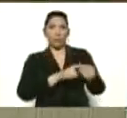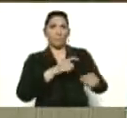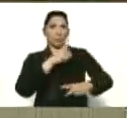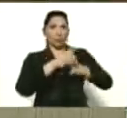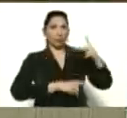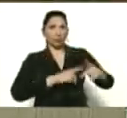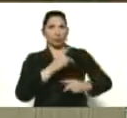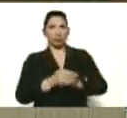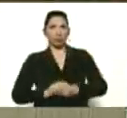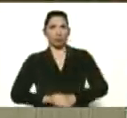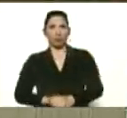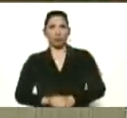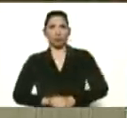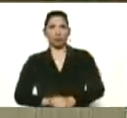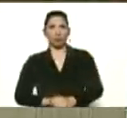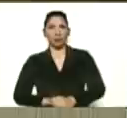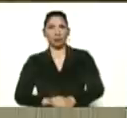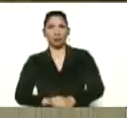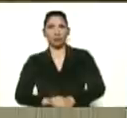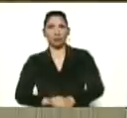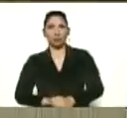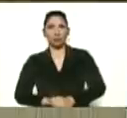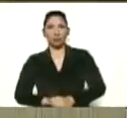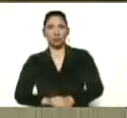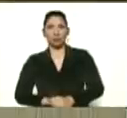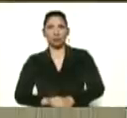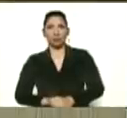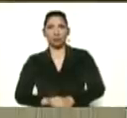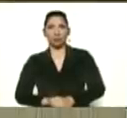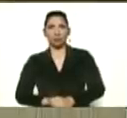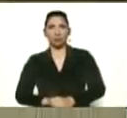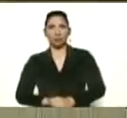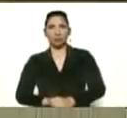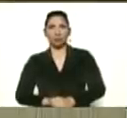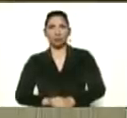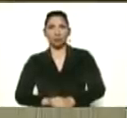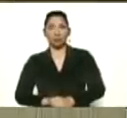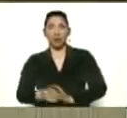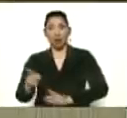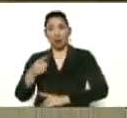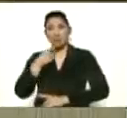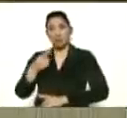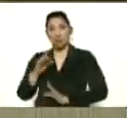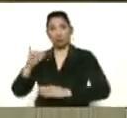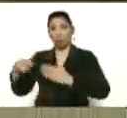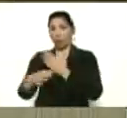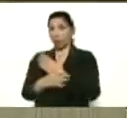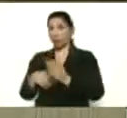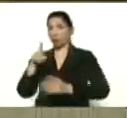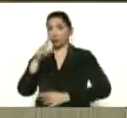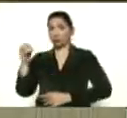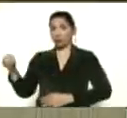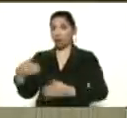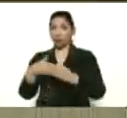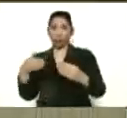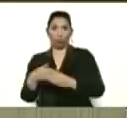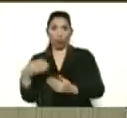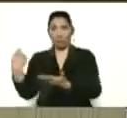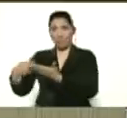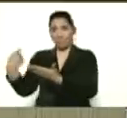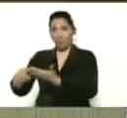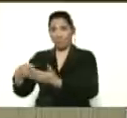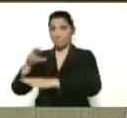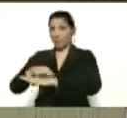programa. Pero eso no es lo que él había dicho. Él había dicho que le iba a dar $100 a todos los médicos y